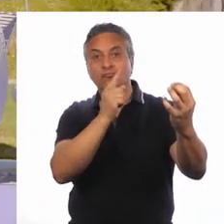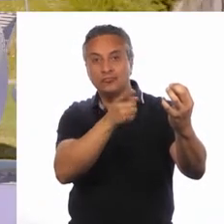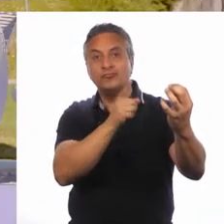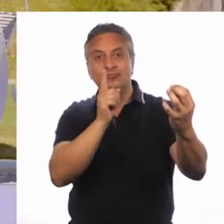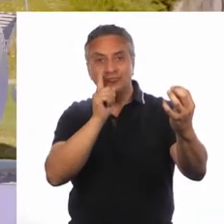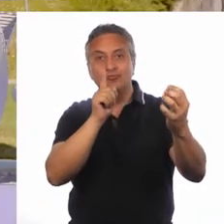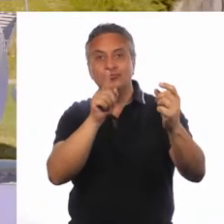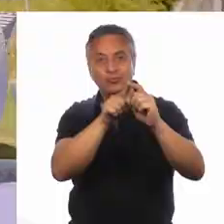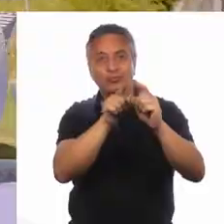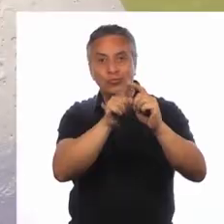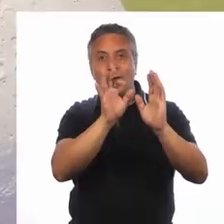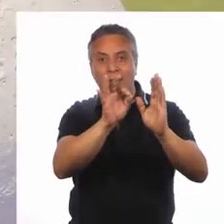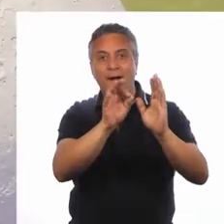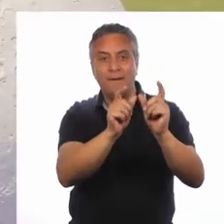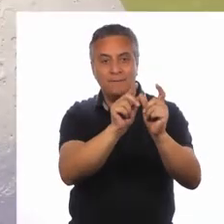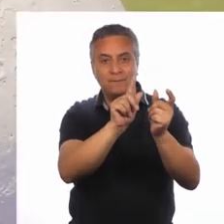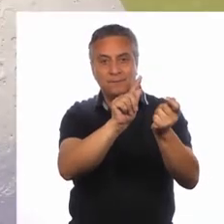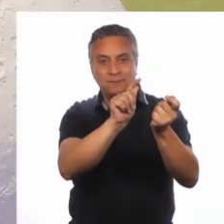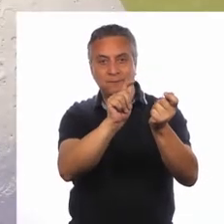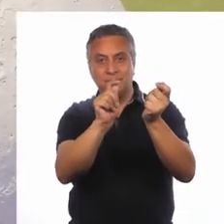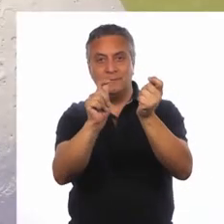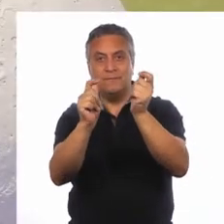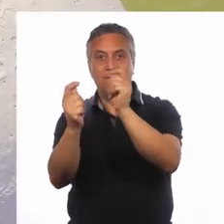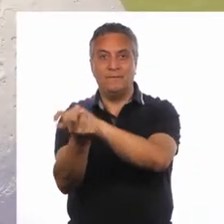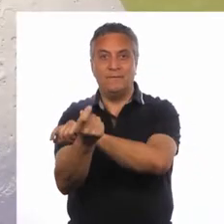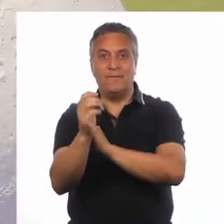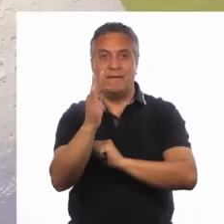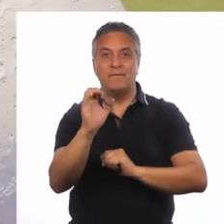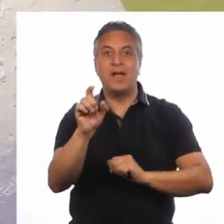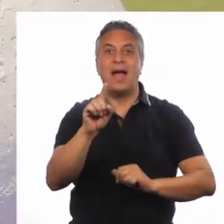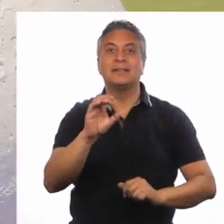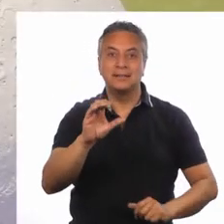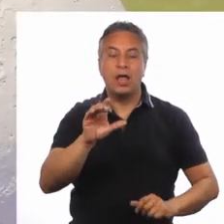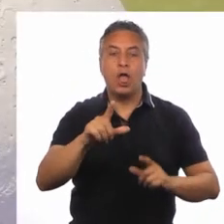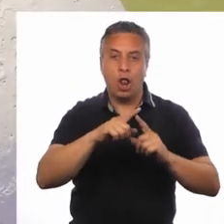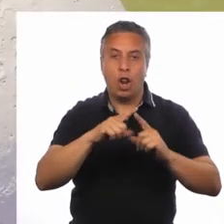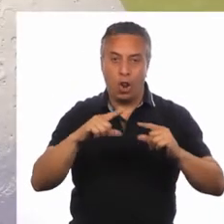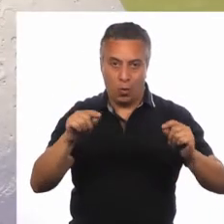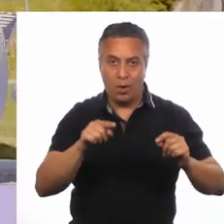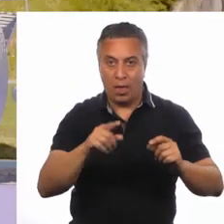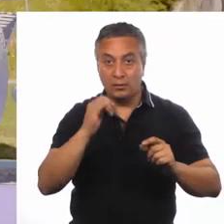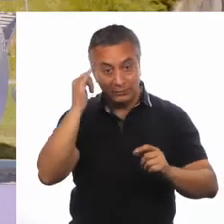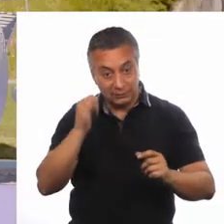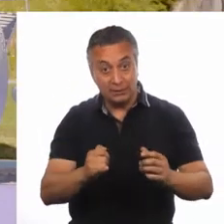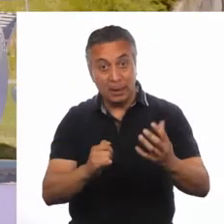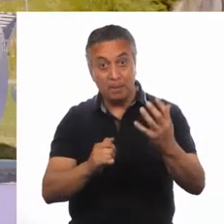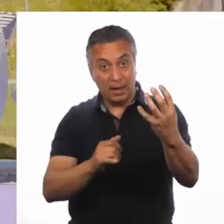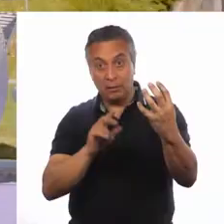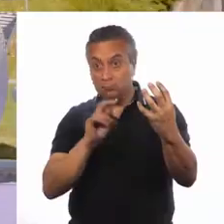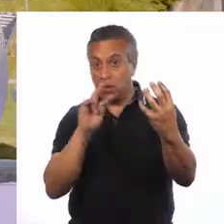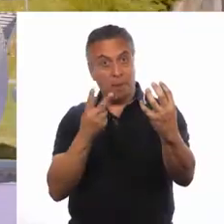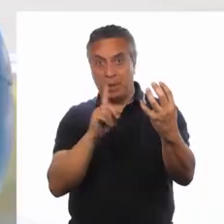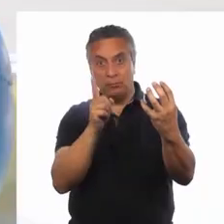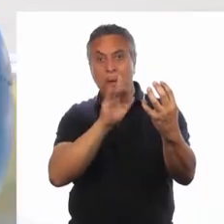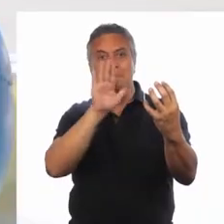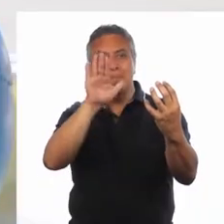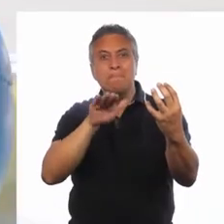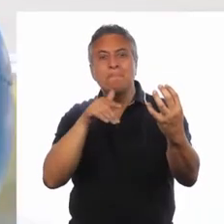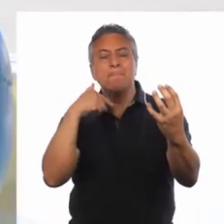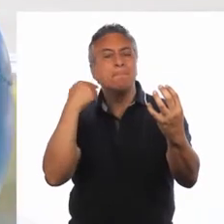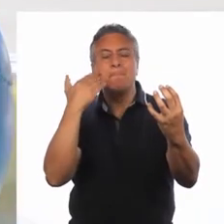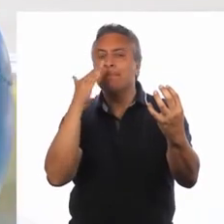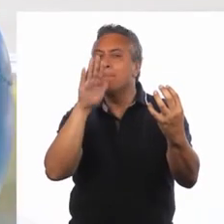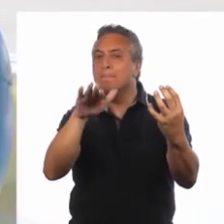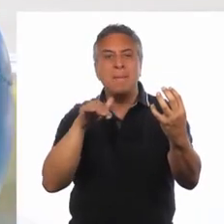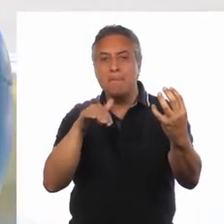las fases de la luna. Sin embargo, hay algo que nunca cambia, y es que siempre nos ofrece la misma cara.